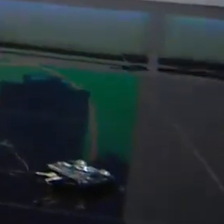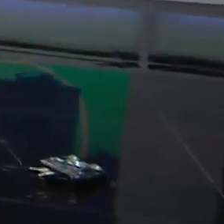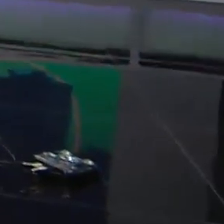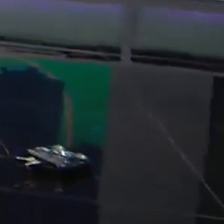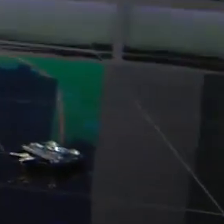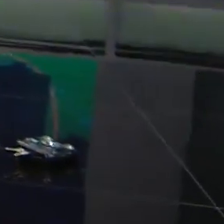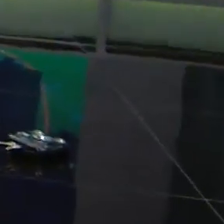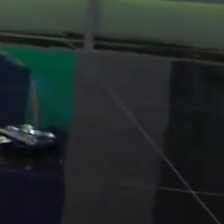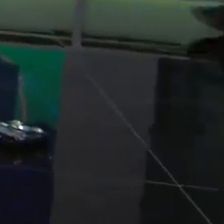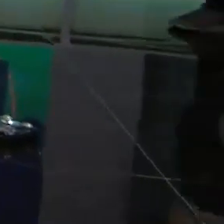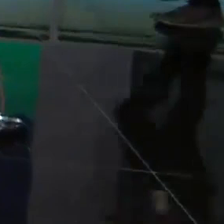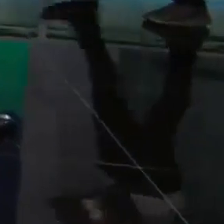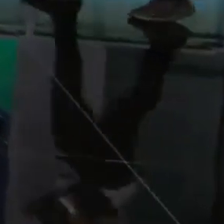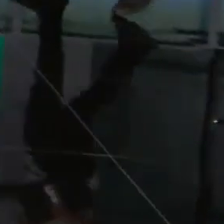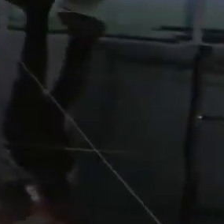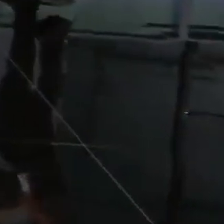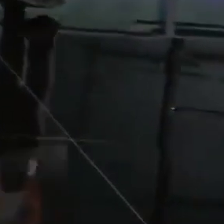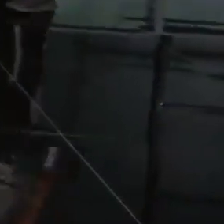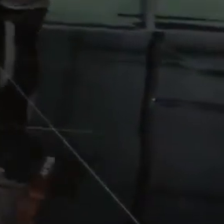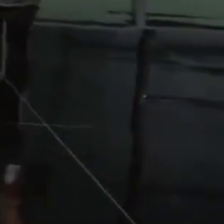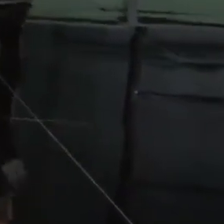Vamos a agarrar la otra guitarra, pasar metalúrgico.